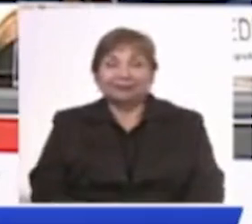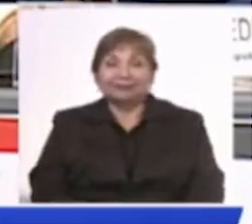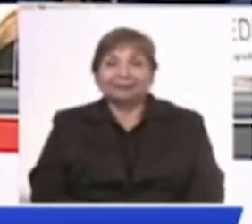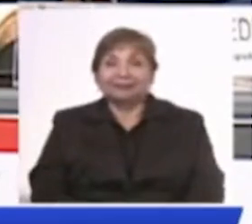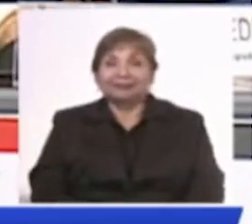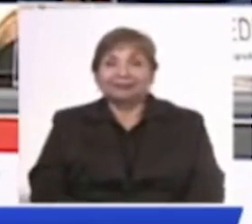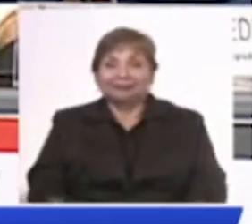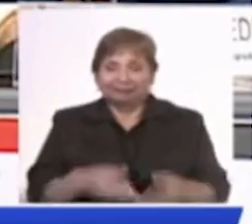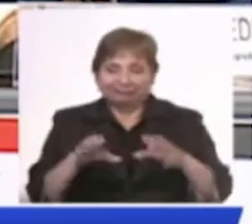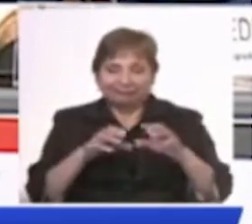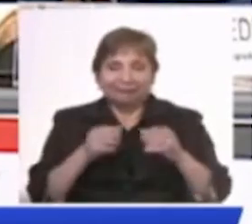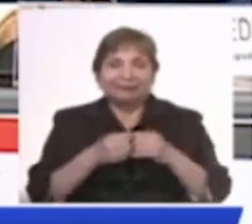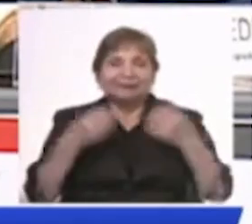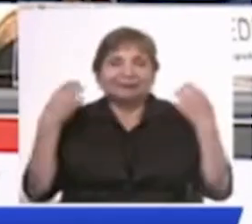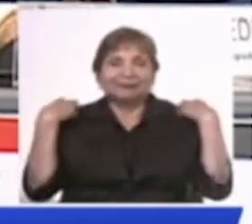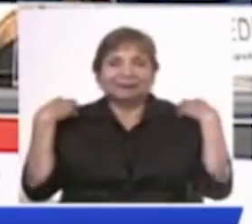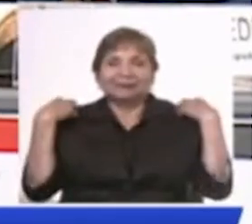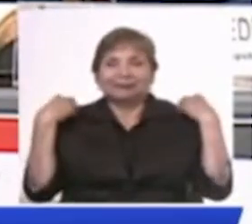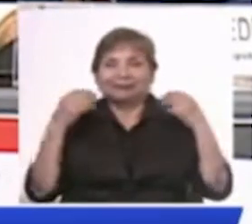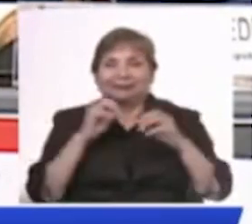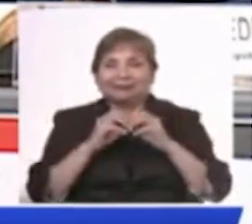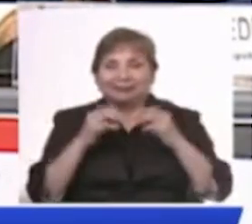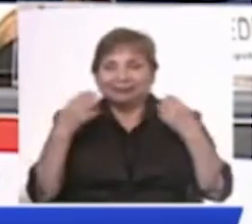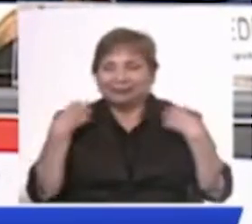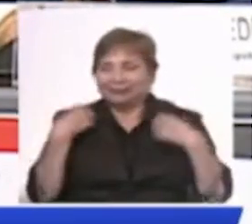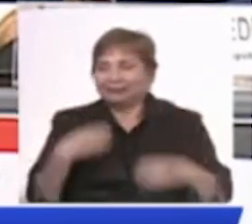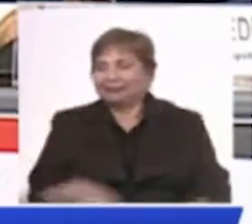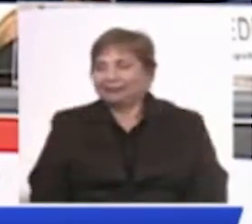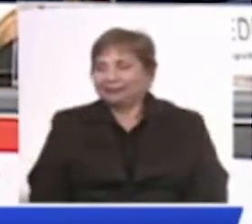estamos creando la oficina de